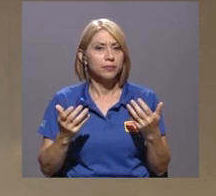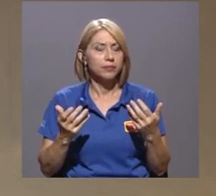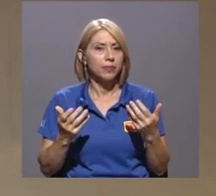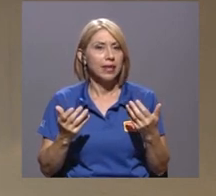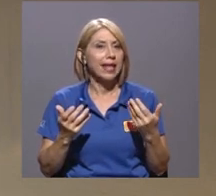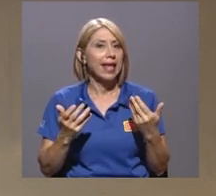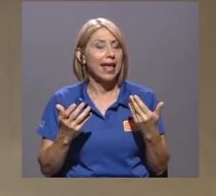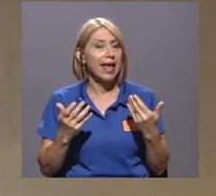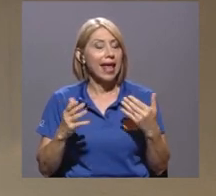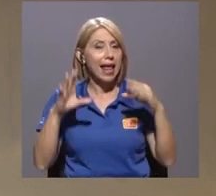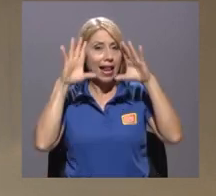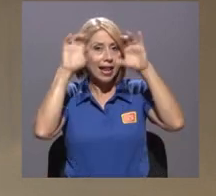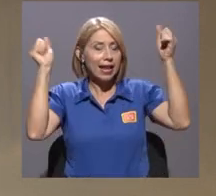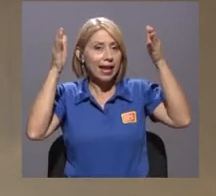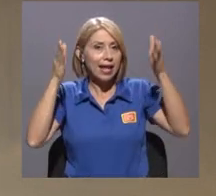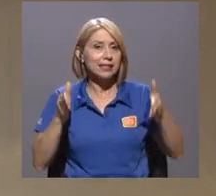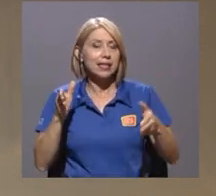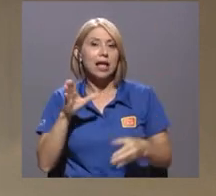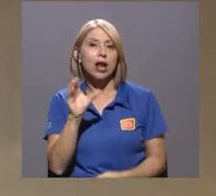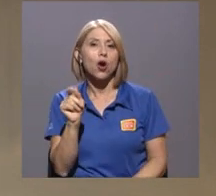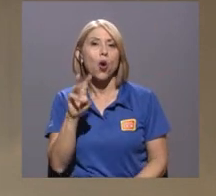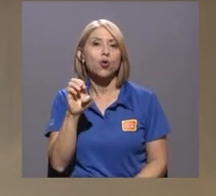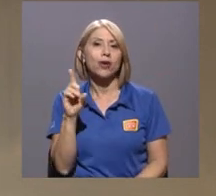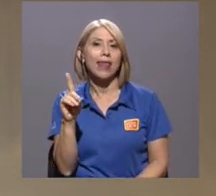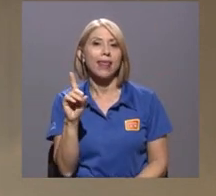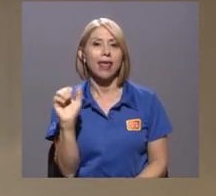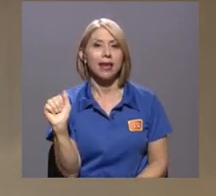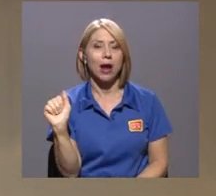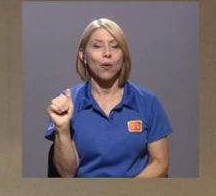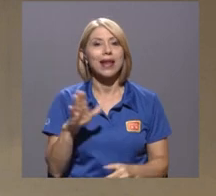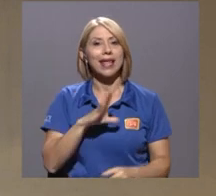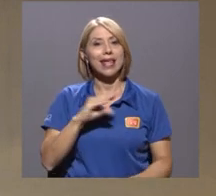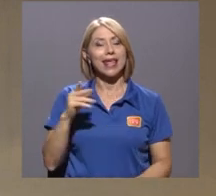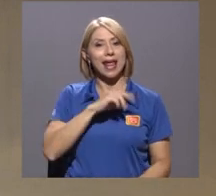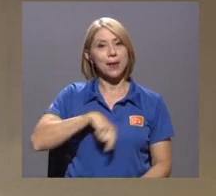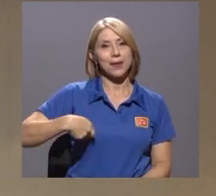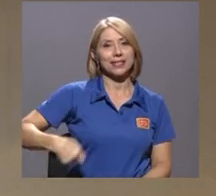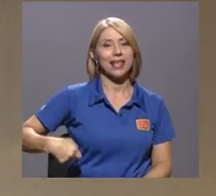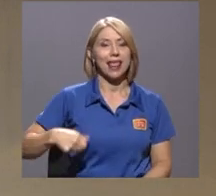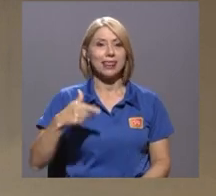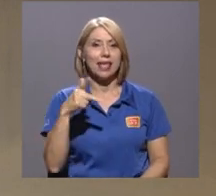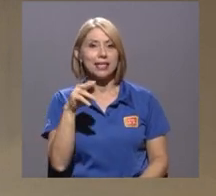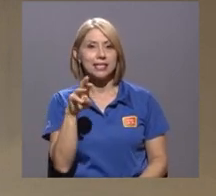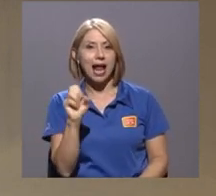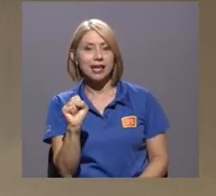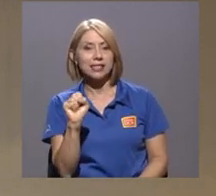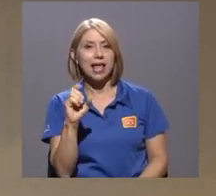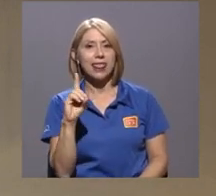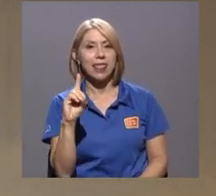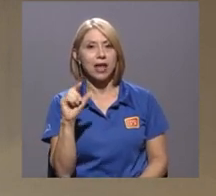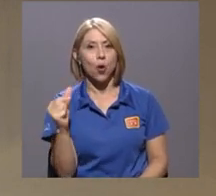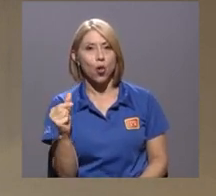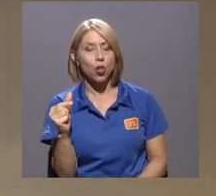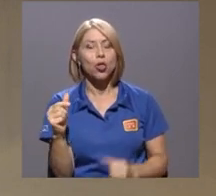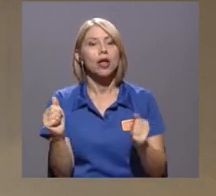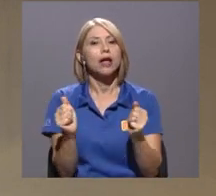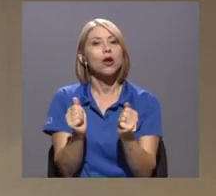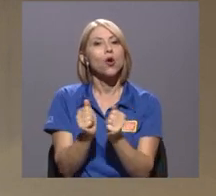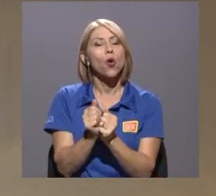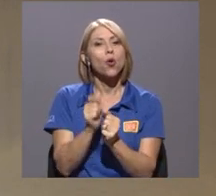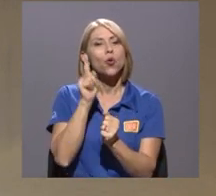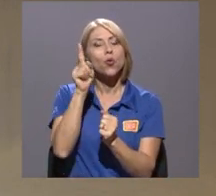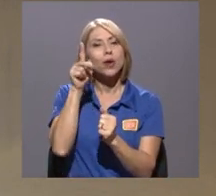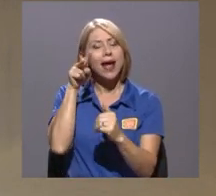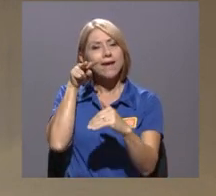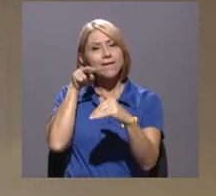el canciller konrad adenauer y el presidente charles de gaulle con una visión muy